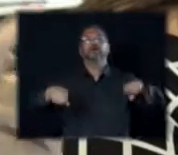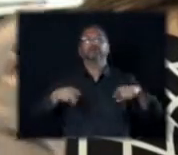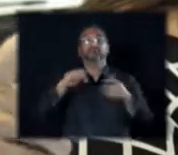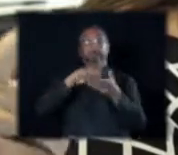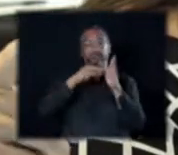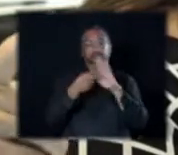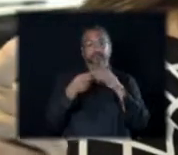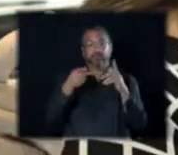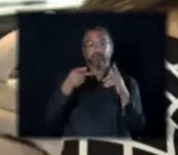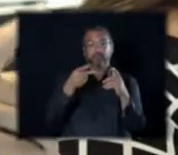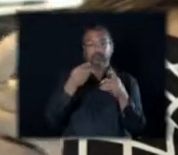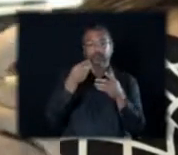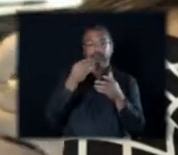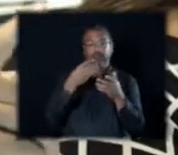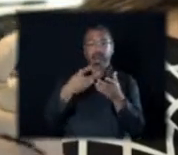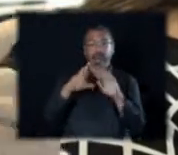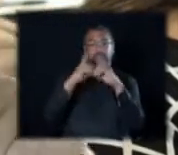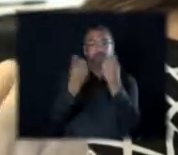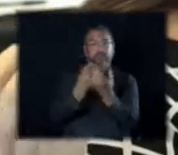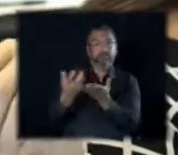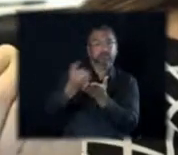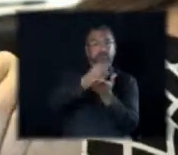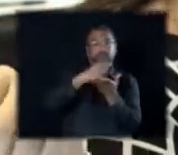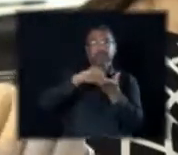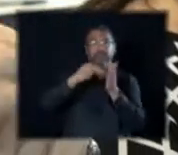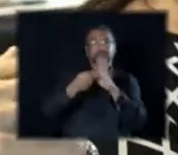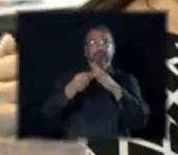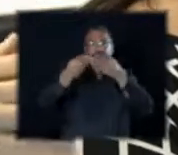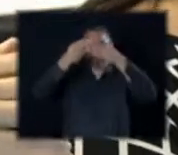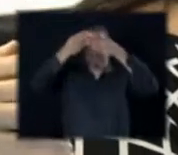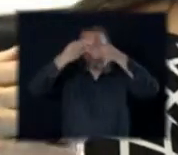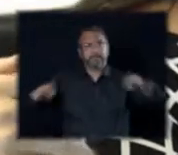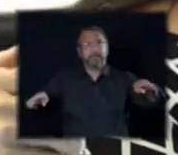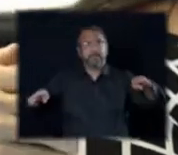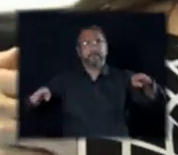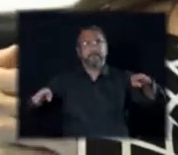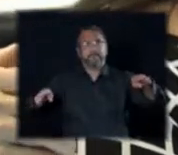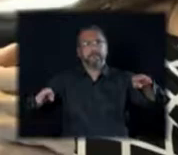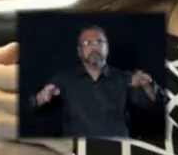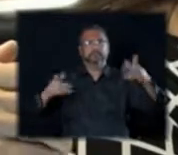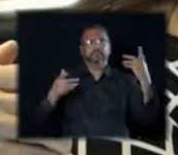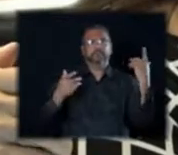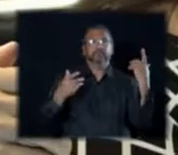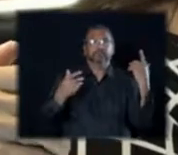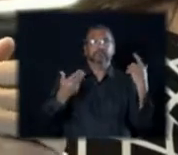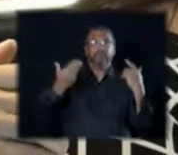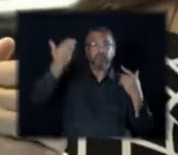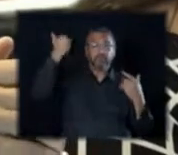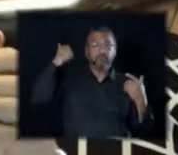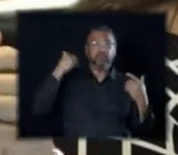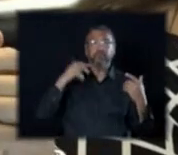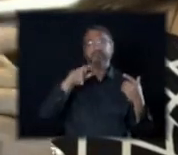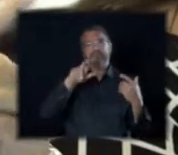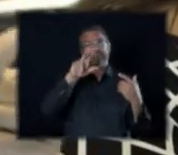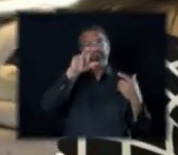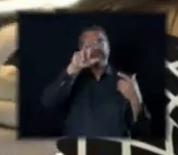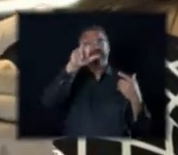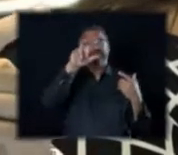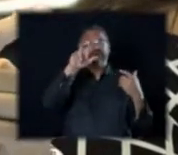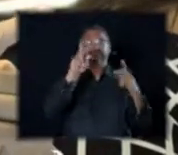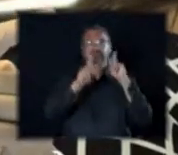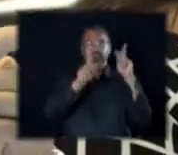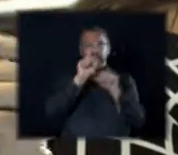1990, se descentralizó la división de contabilidad en Hacienda. Antes de esto tenía